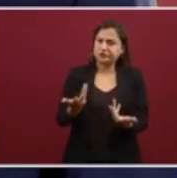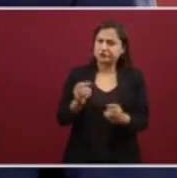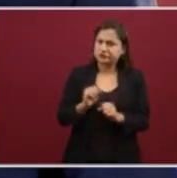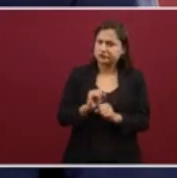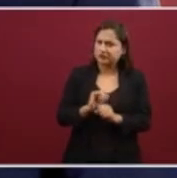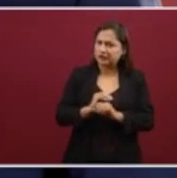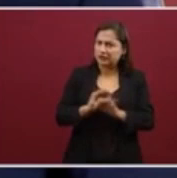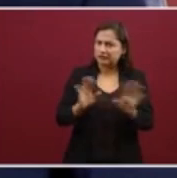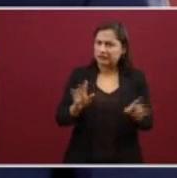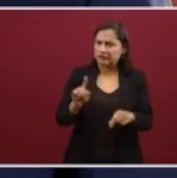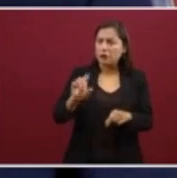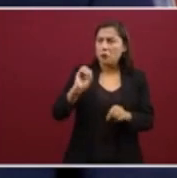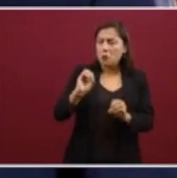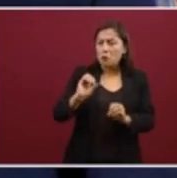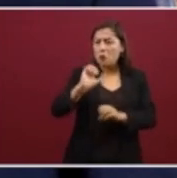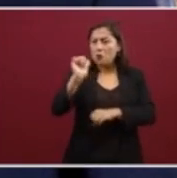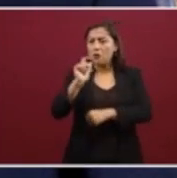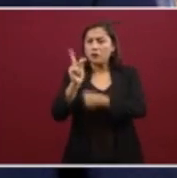hegemonías extranjeras.